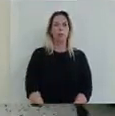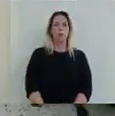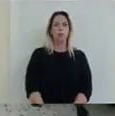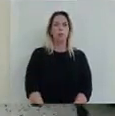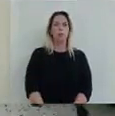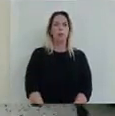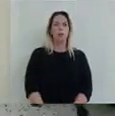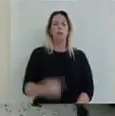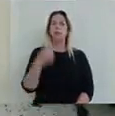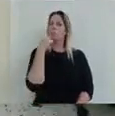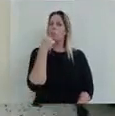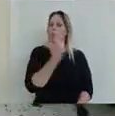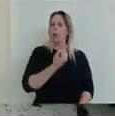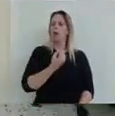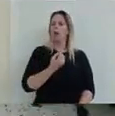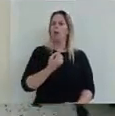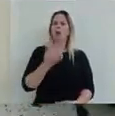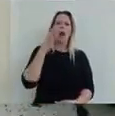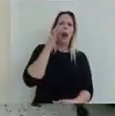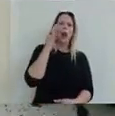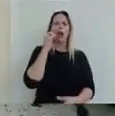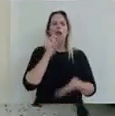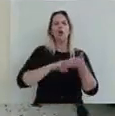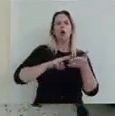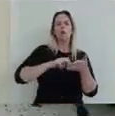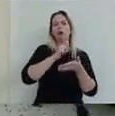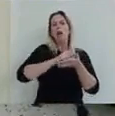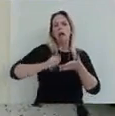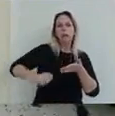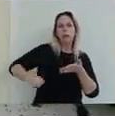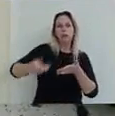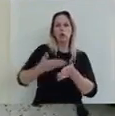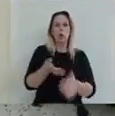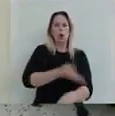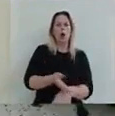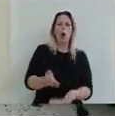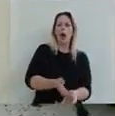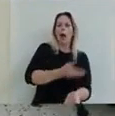con respecto a la fecha de presentación